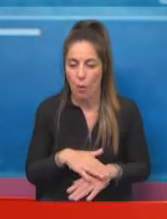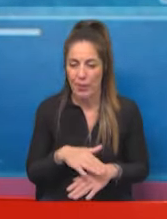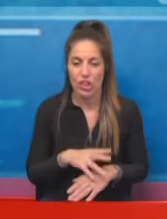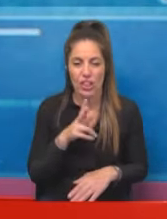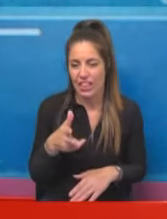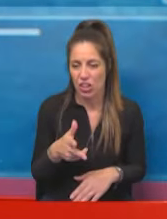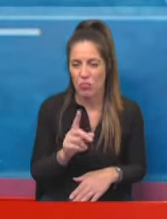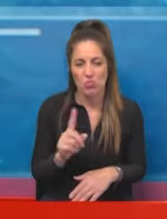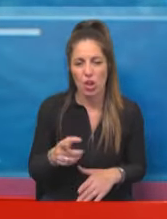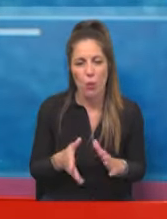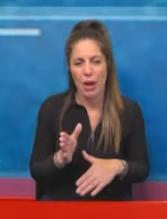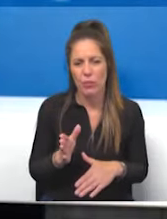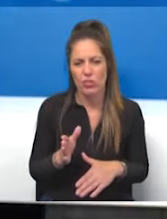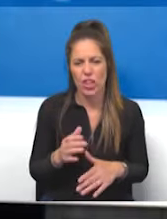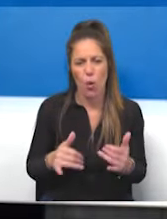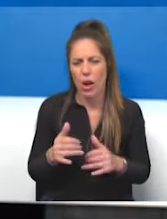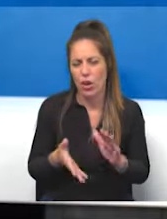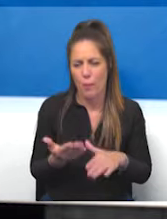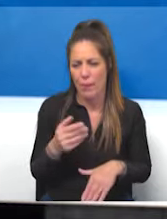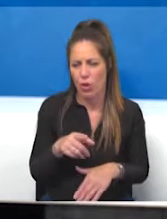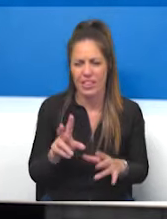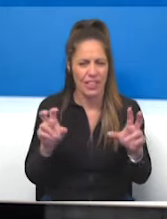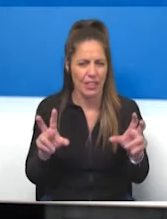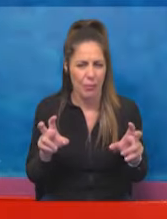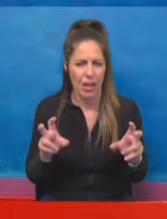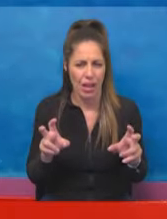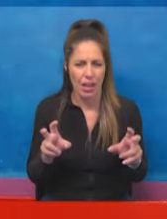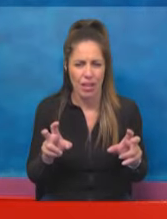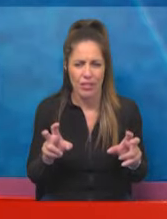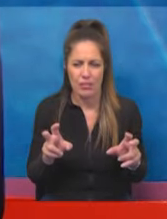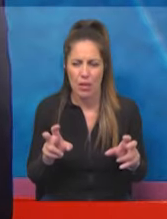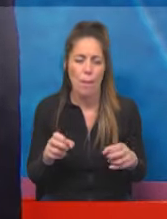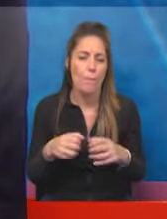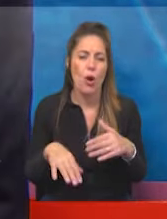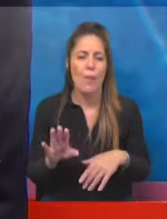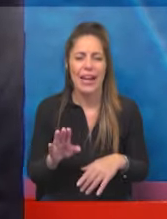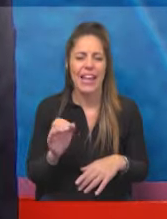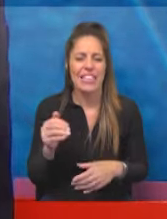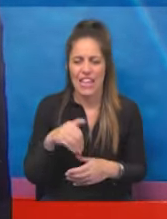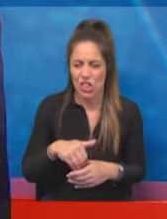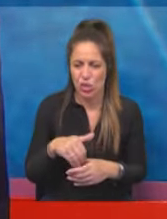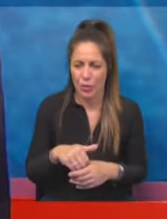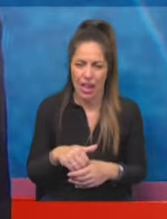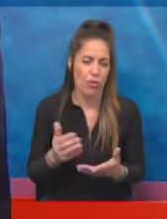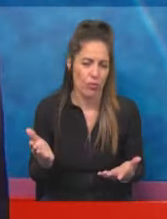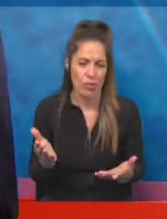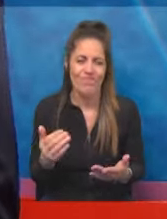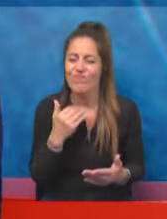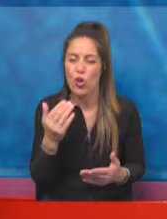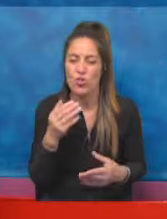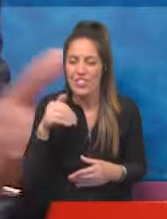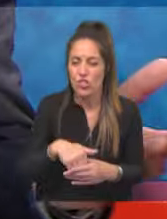dijeron No vamos a jugarnos más por este tema este Por más que hayan ensobrado no pero digo pero no sé si